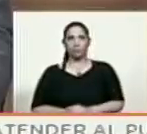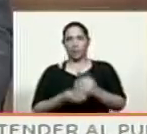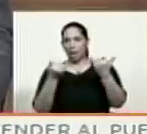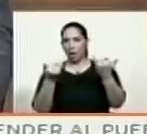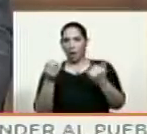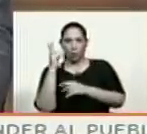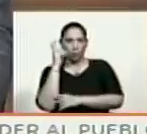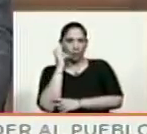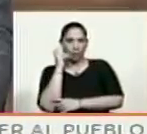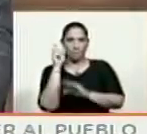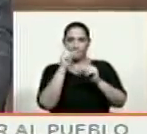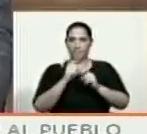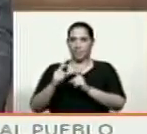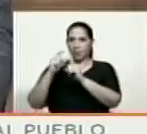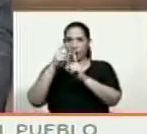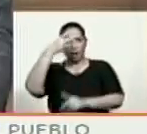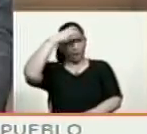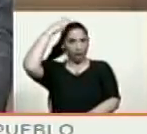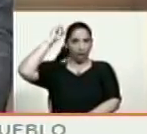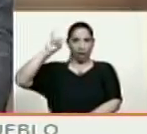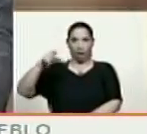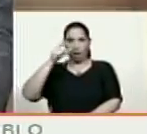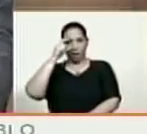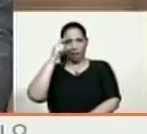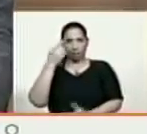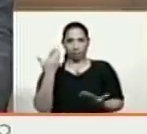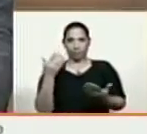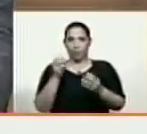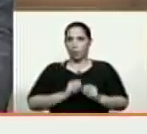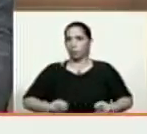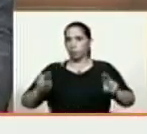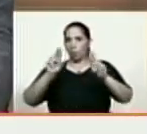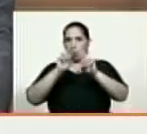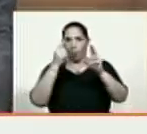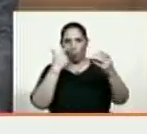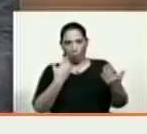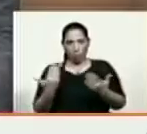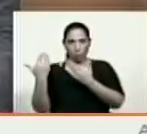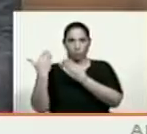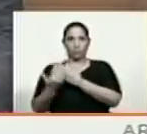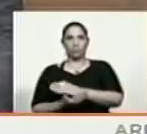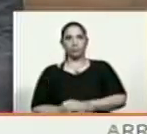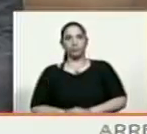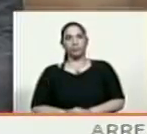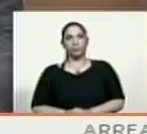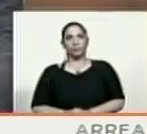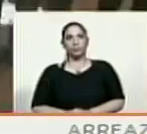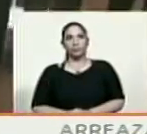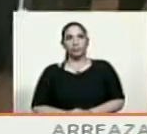Vamos a escuchar palabras del canciller Jorge Arriaza, de la sede de la Organización de Naciones Unidas.